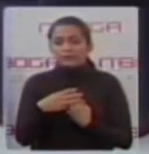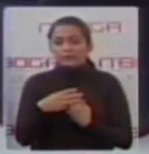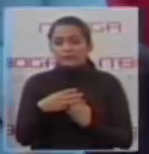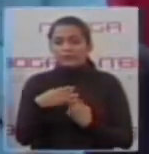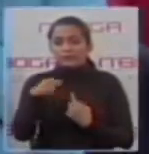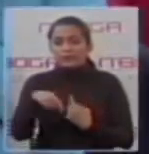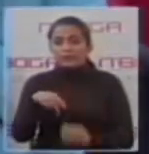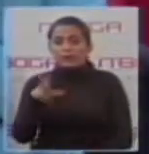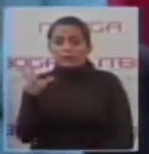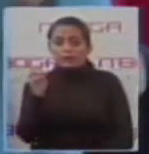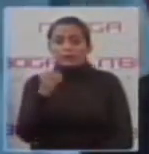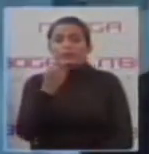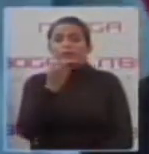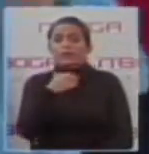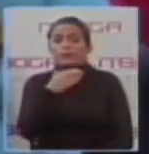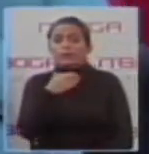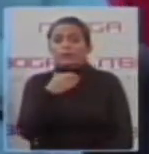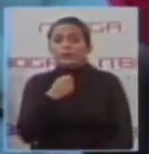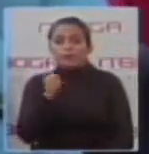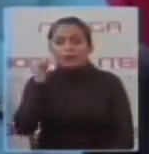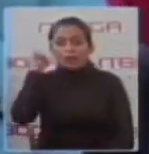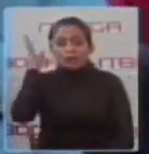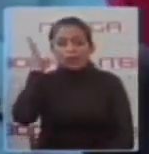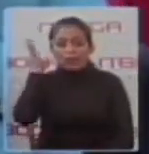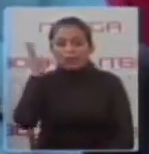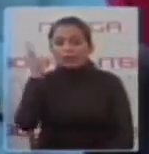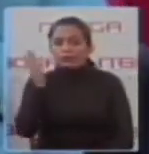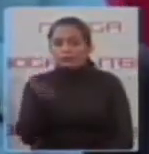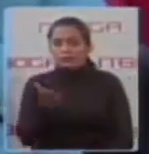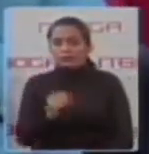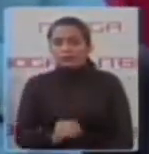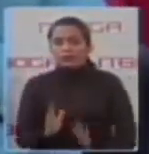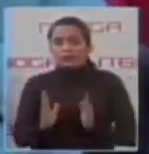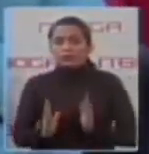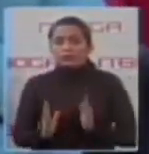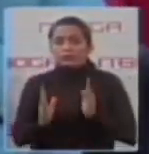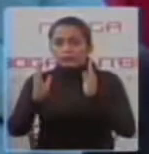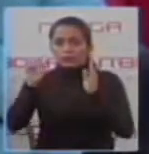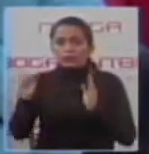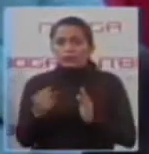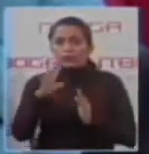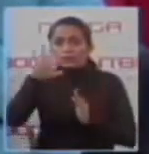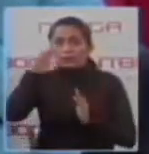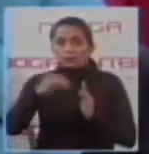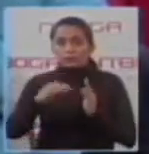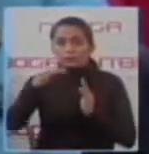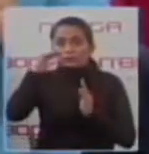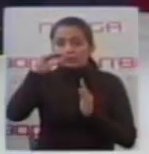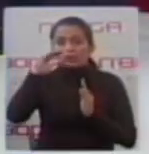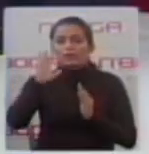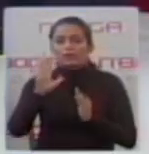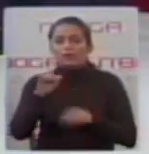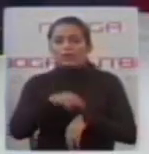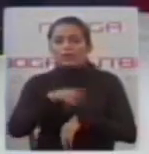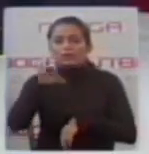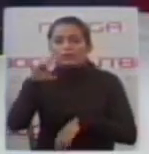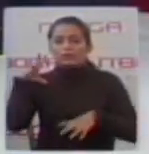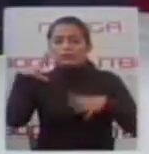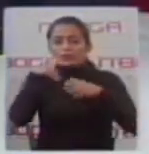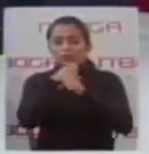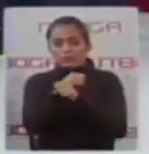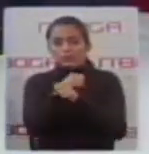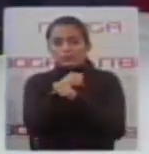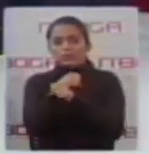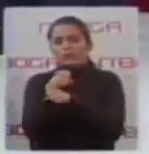este mes, de agosto, va a haber una charla en el edificio Novis, en el quinto piso, el 30 es martes, a las 8 de la noche, donde se va a explicar un poco